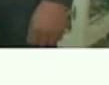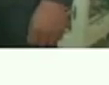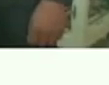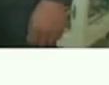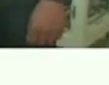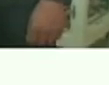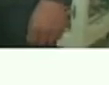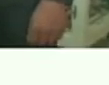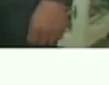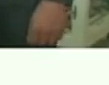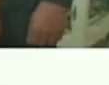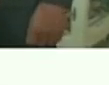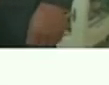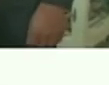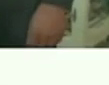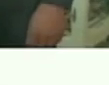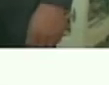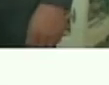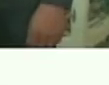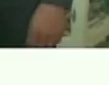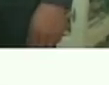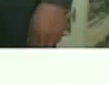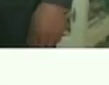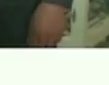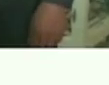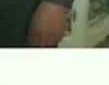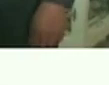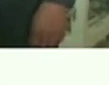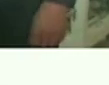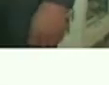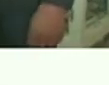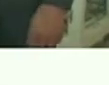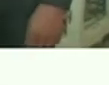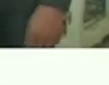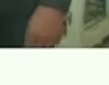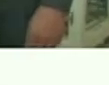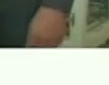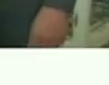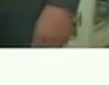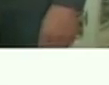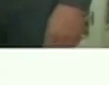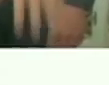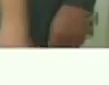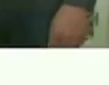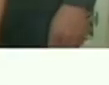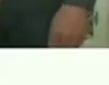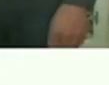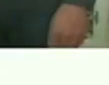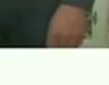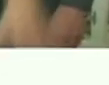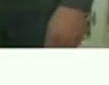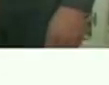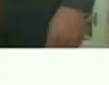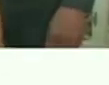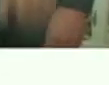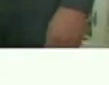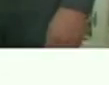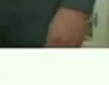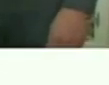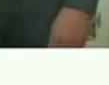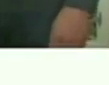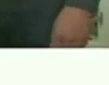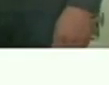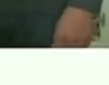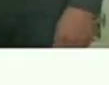que este país no se para con nada porque esto al final son los hombres las mujeres que nos van a echar y nos siguen echando el país para